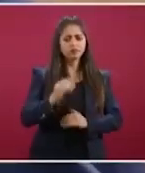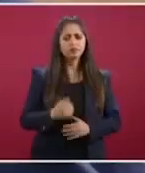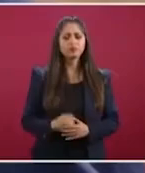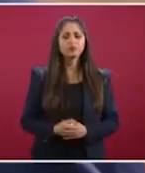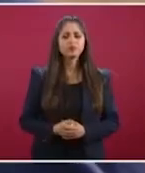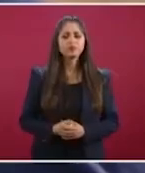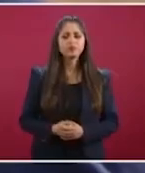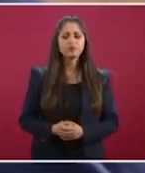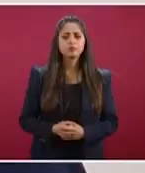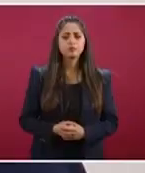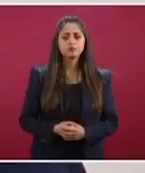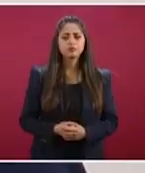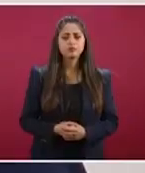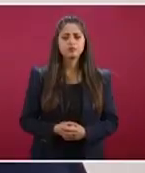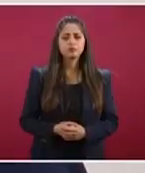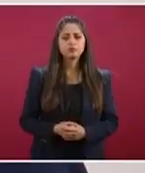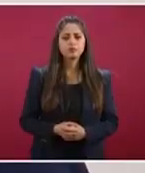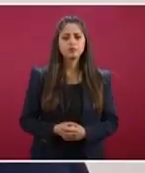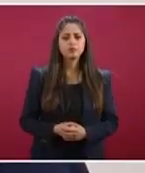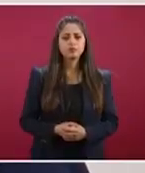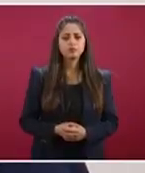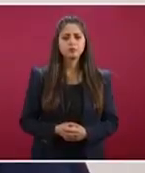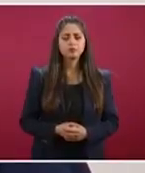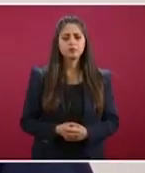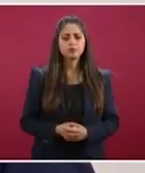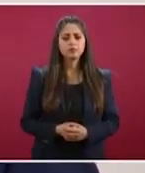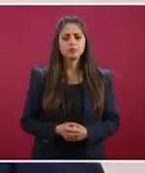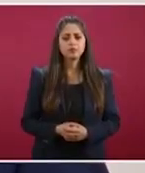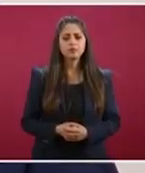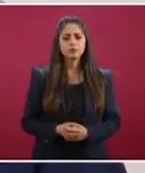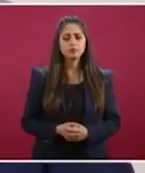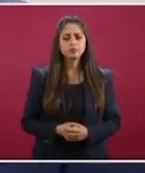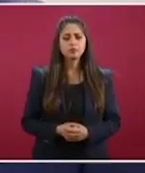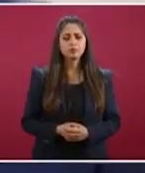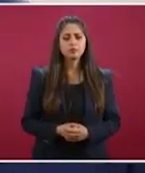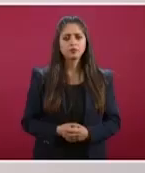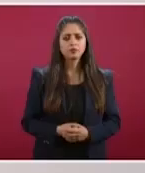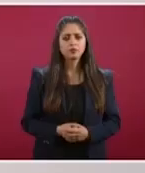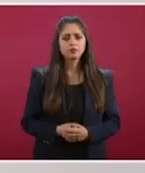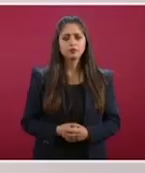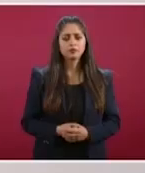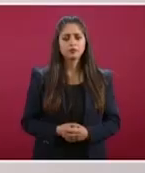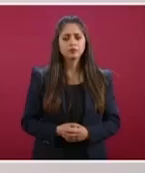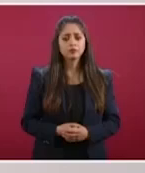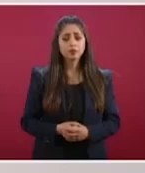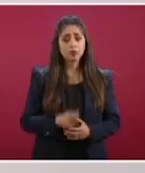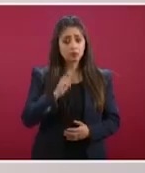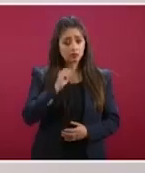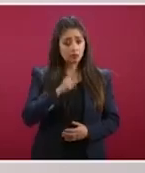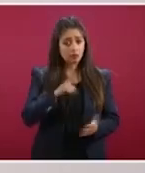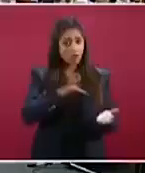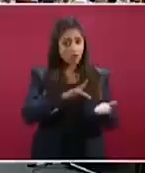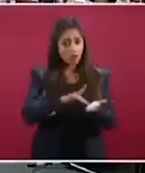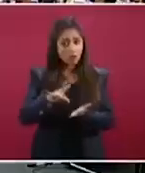deporte y recalcó que el gobierno seguirá apoyando mediante lo recuperado por el Instituto para devolverle al pueblo lo